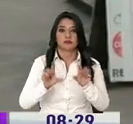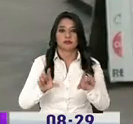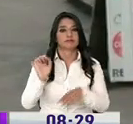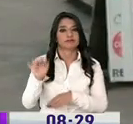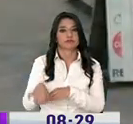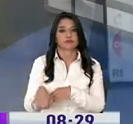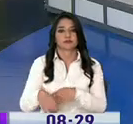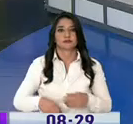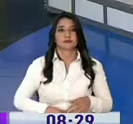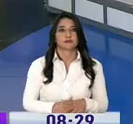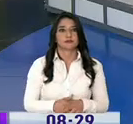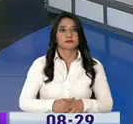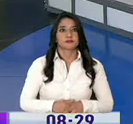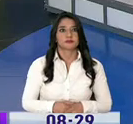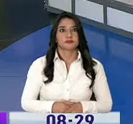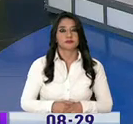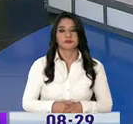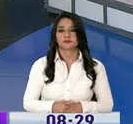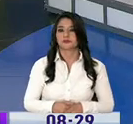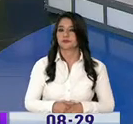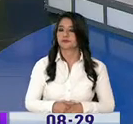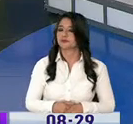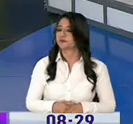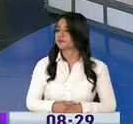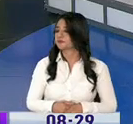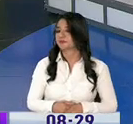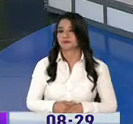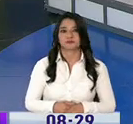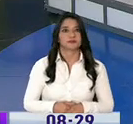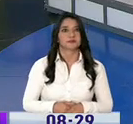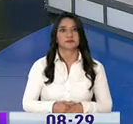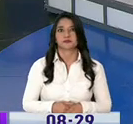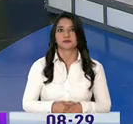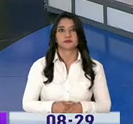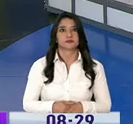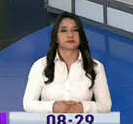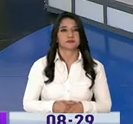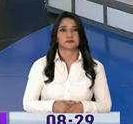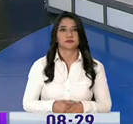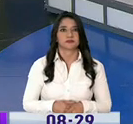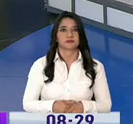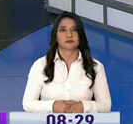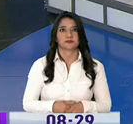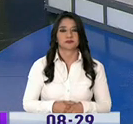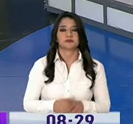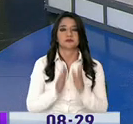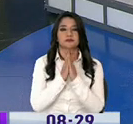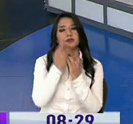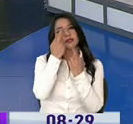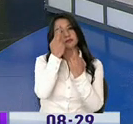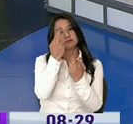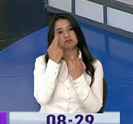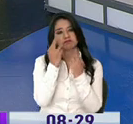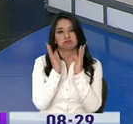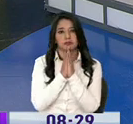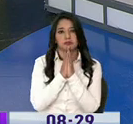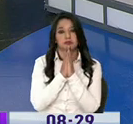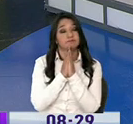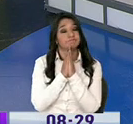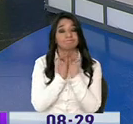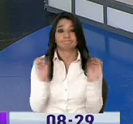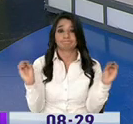ellos. Así no, nomás. Terrible, terrible. No sirve para lo nada. Lo que hablábamos también, respeto también a la ciudadanía.